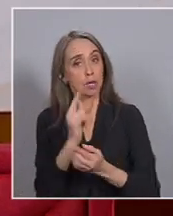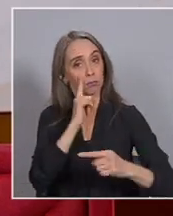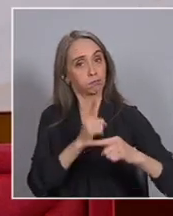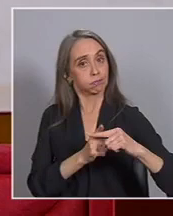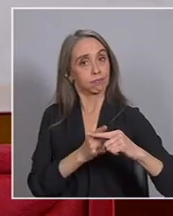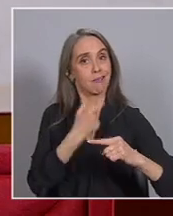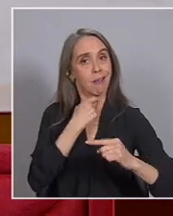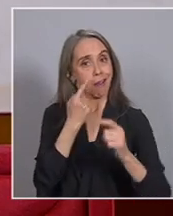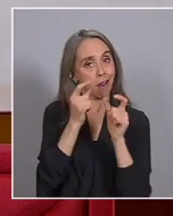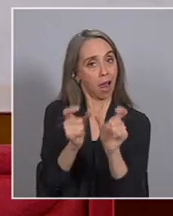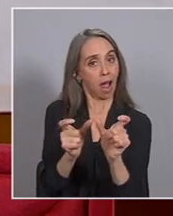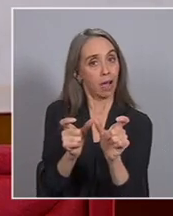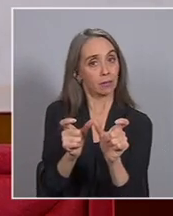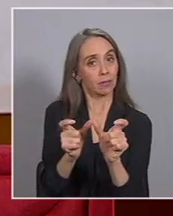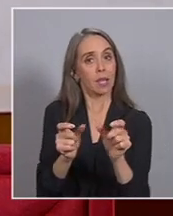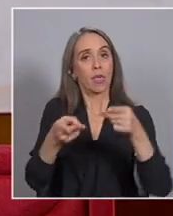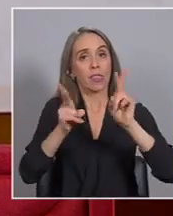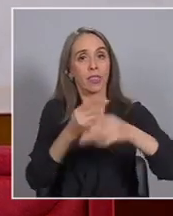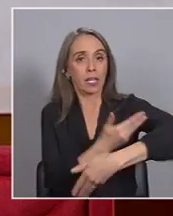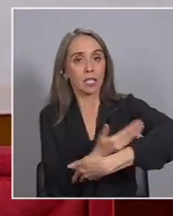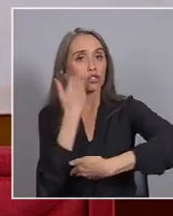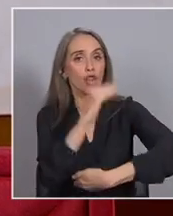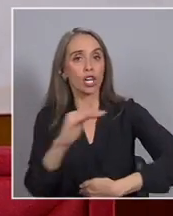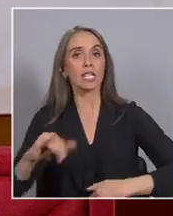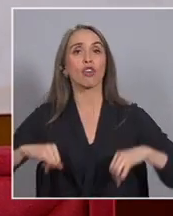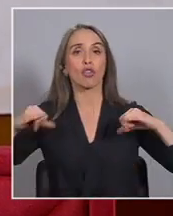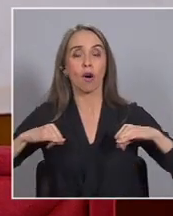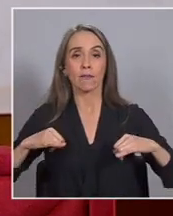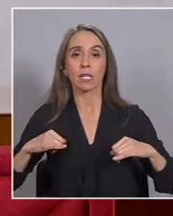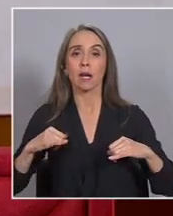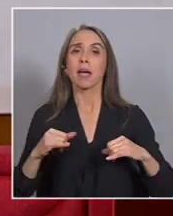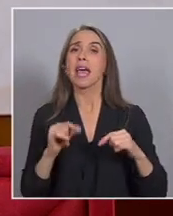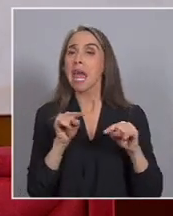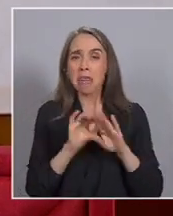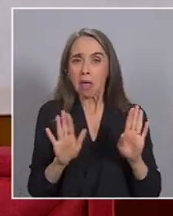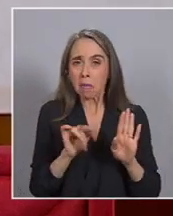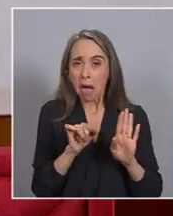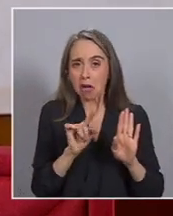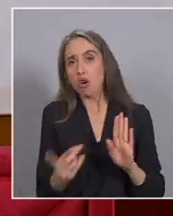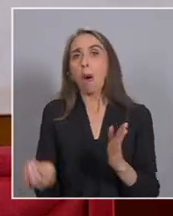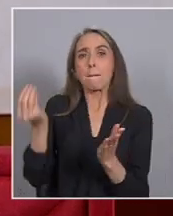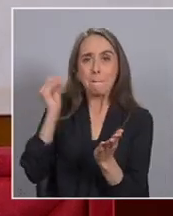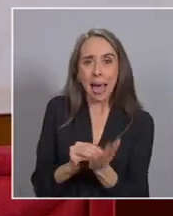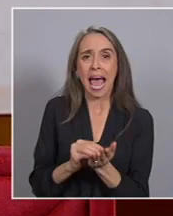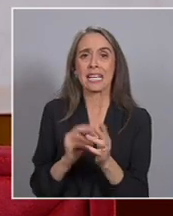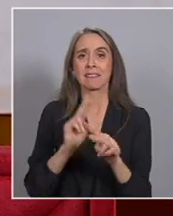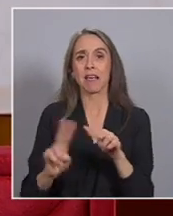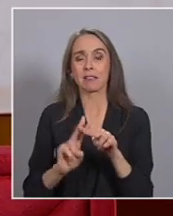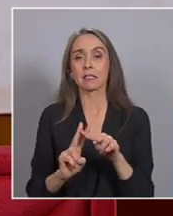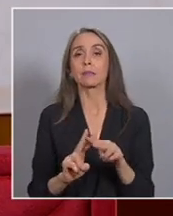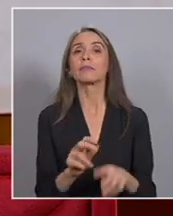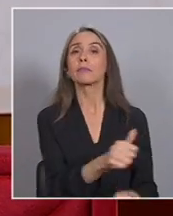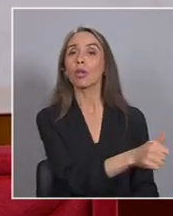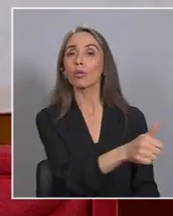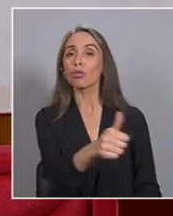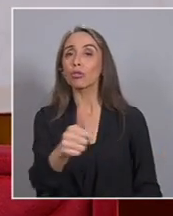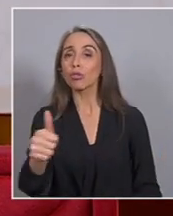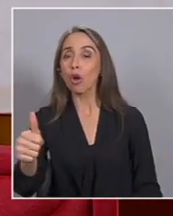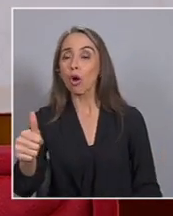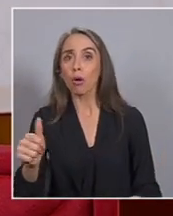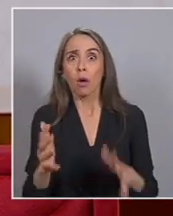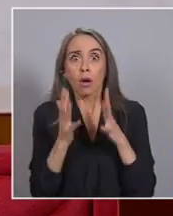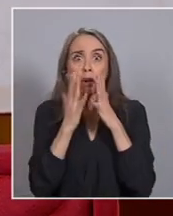los derechos de la niñez y adolescencia. Pero debemos hacer más aún, porque todos acá, todos nos